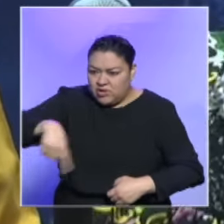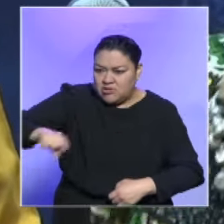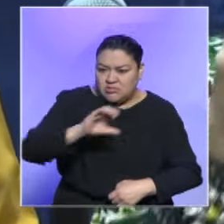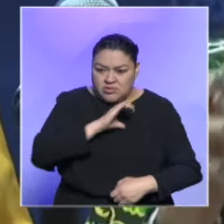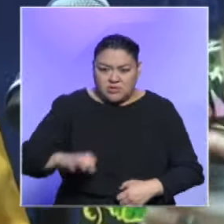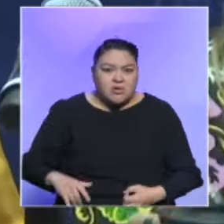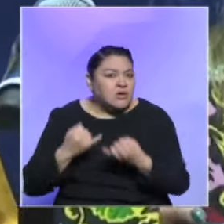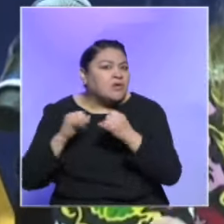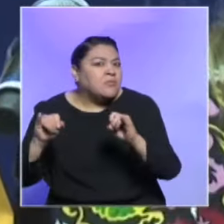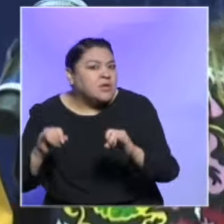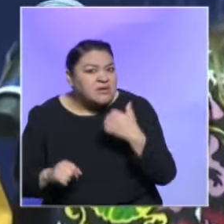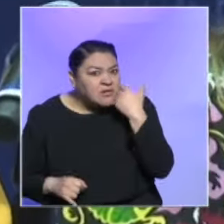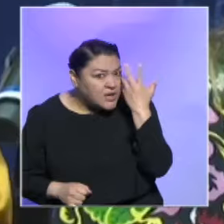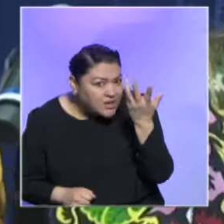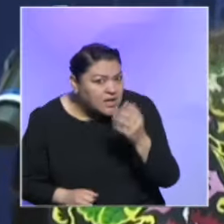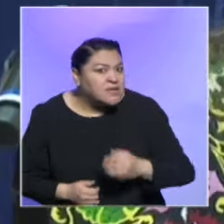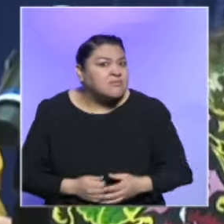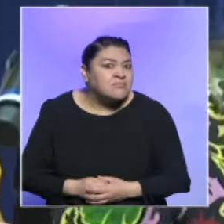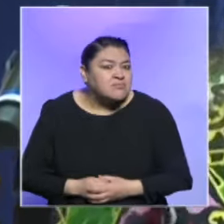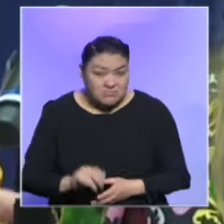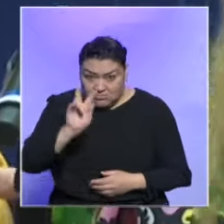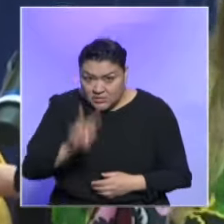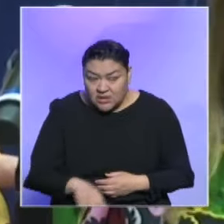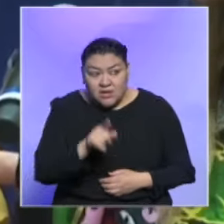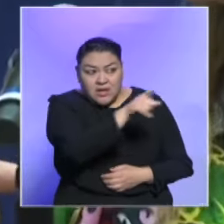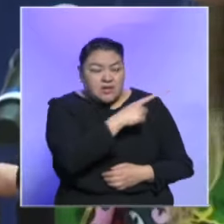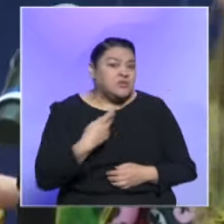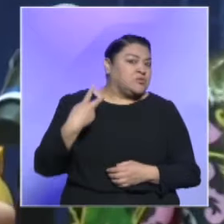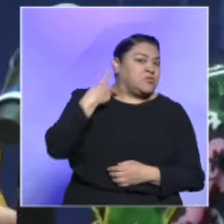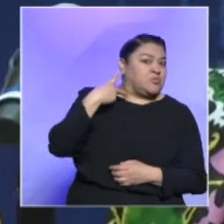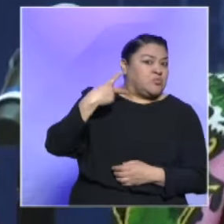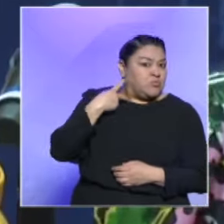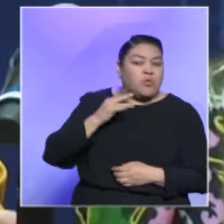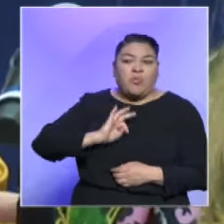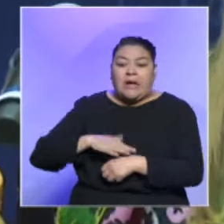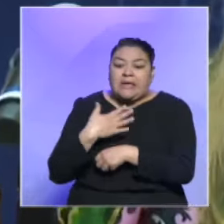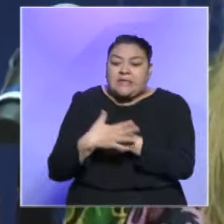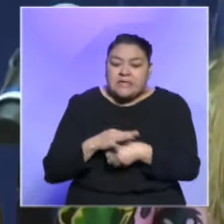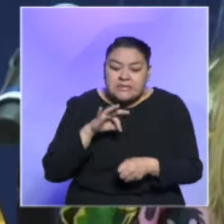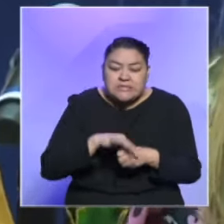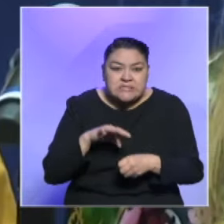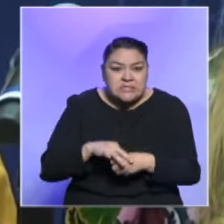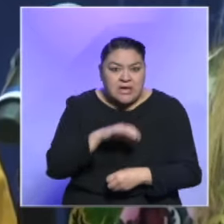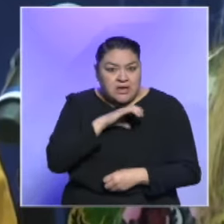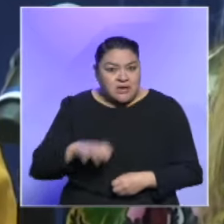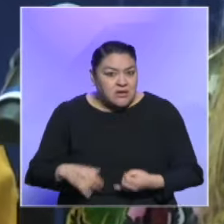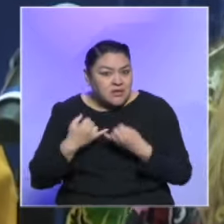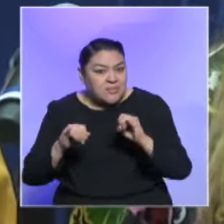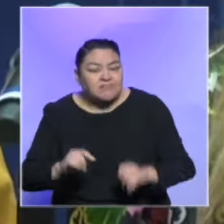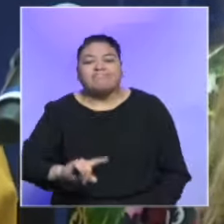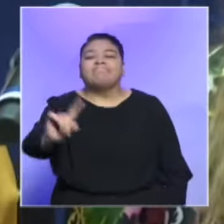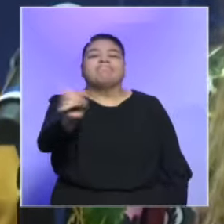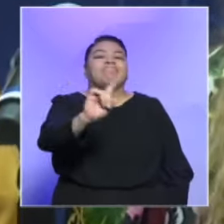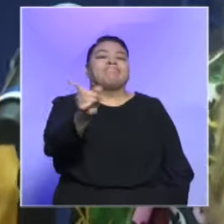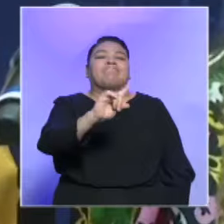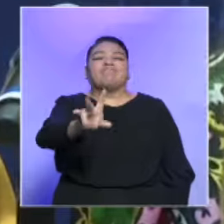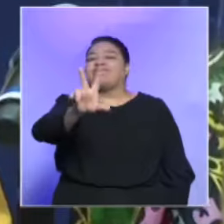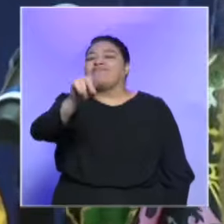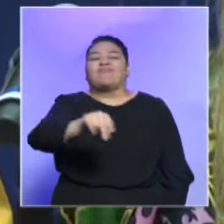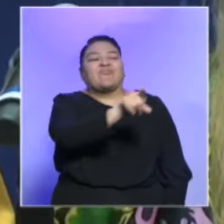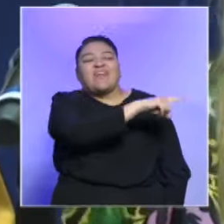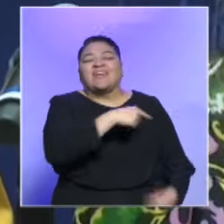eso? ¿Sería una estrategia política frente a alguna elección que se aproximaba? No, seguro no, eso no lo